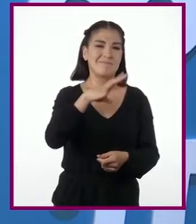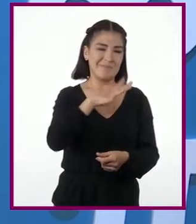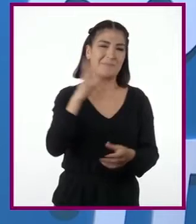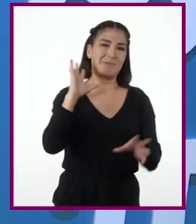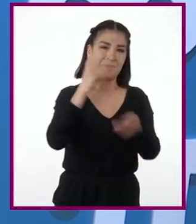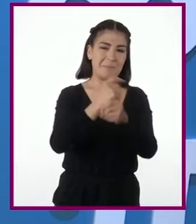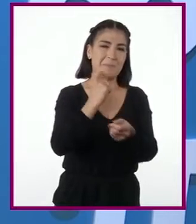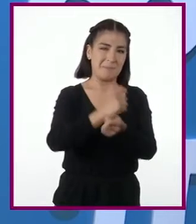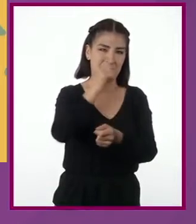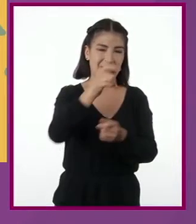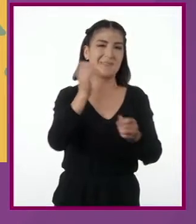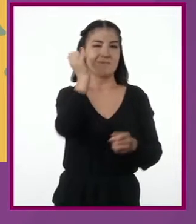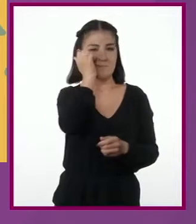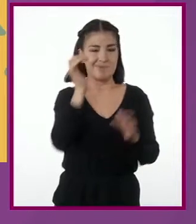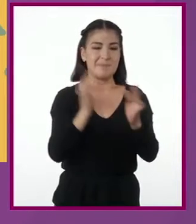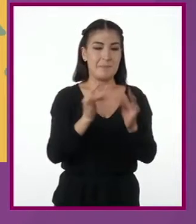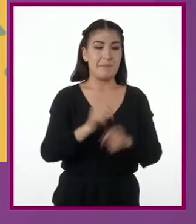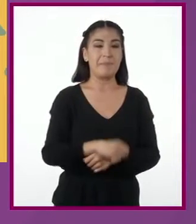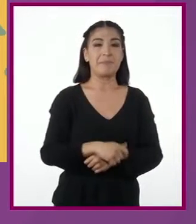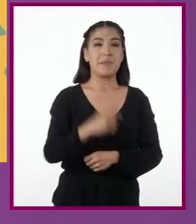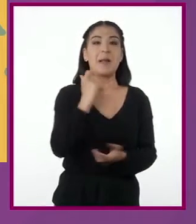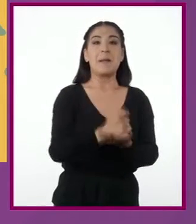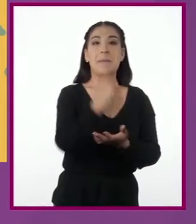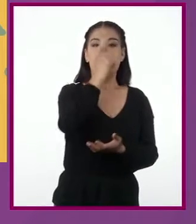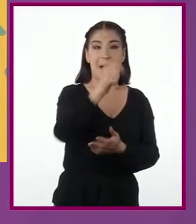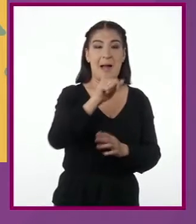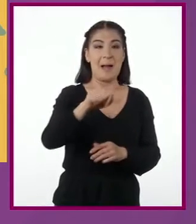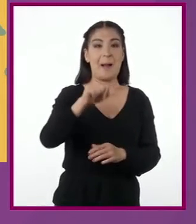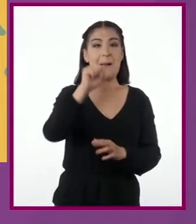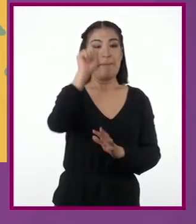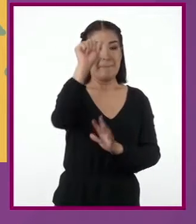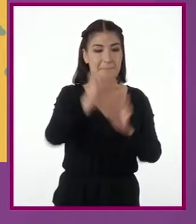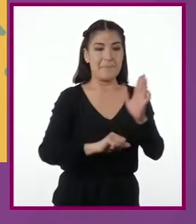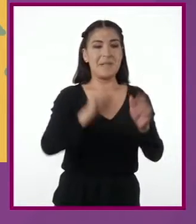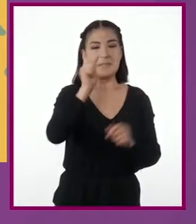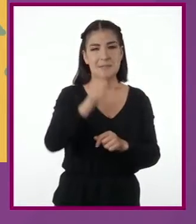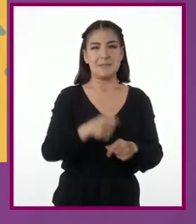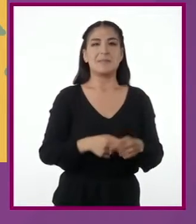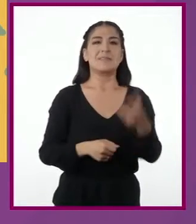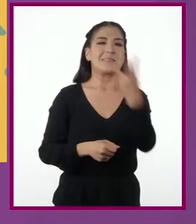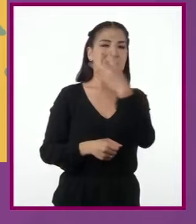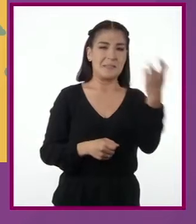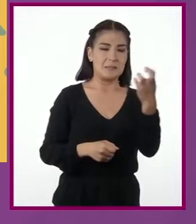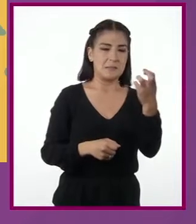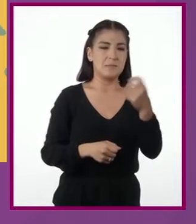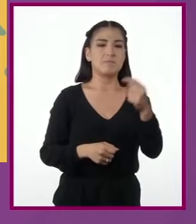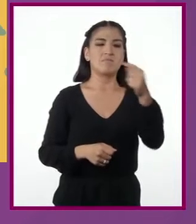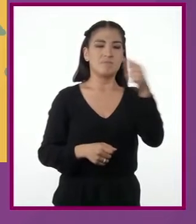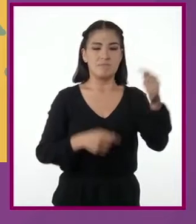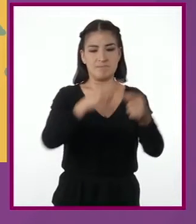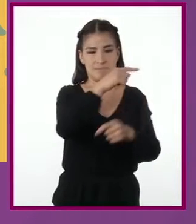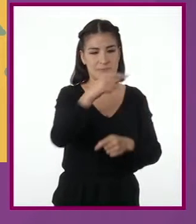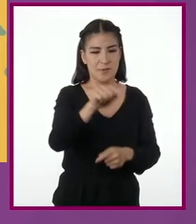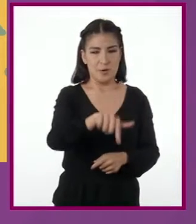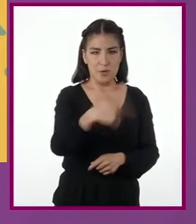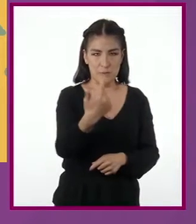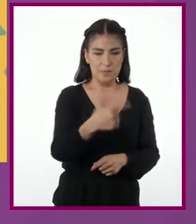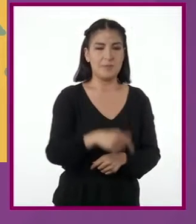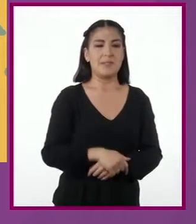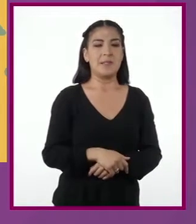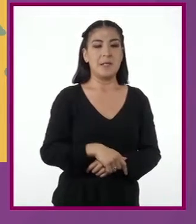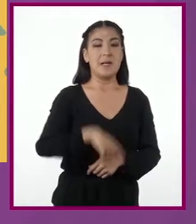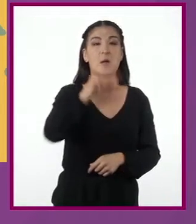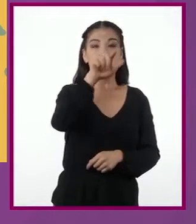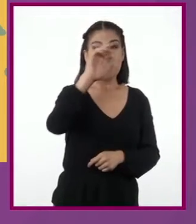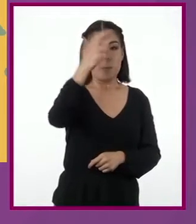servicio telefónico. El pago mensual representado en fracción es de 312avos negativo. Recuerda que el signo